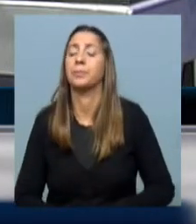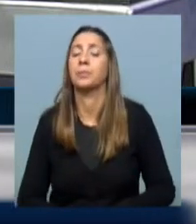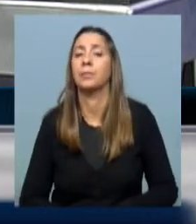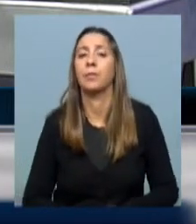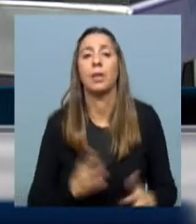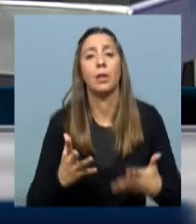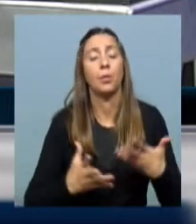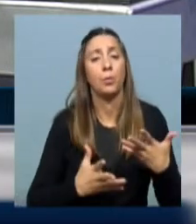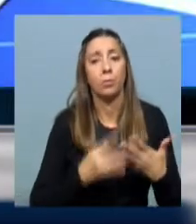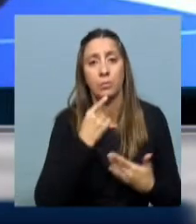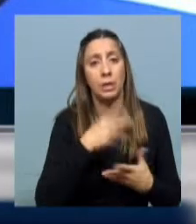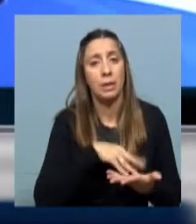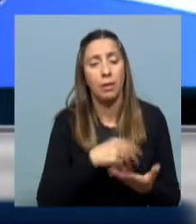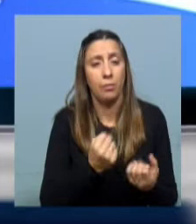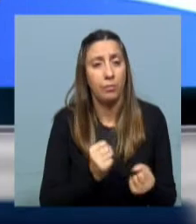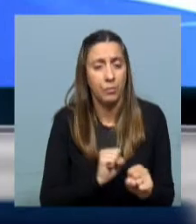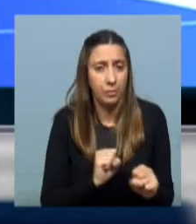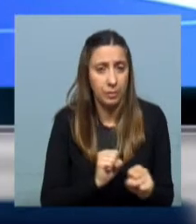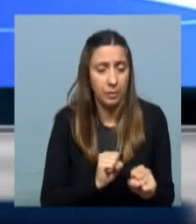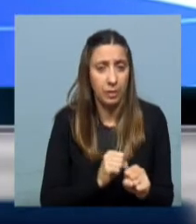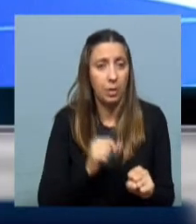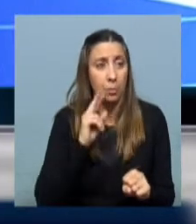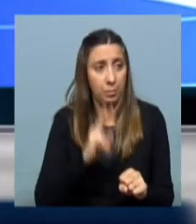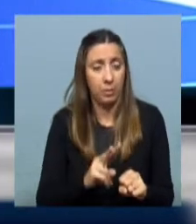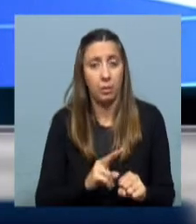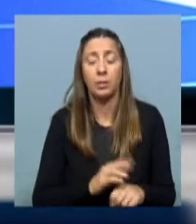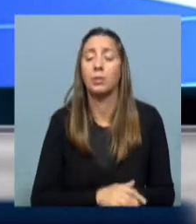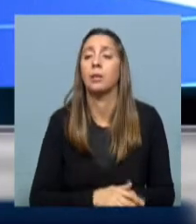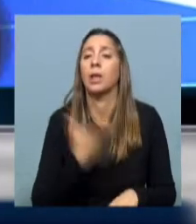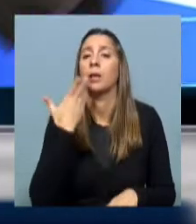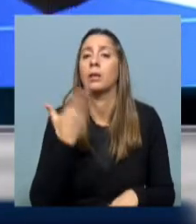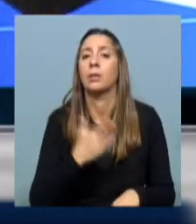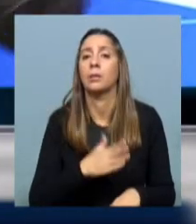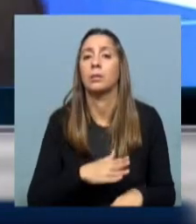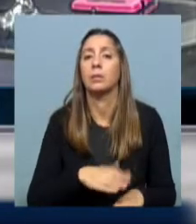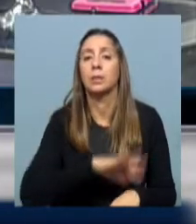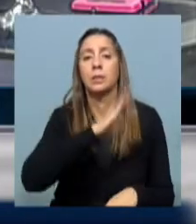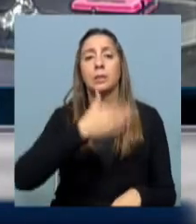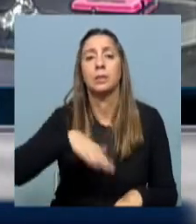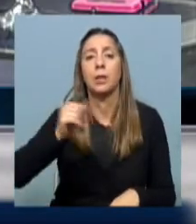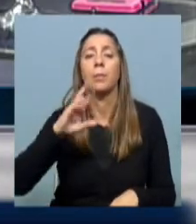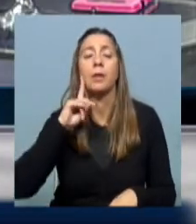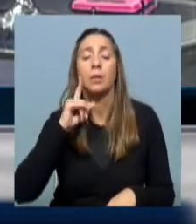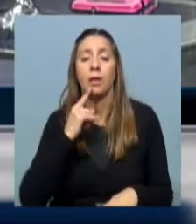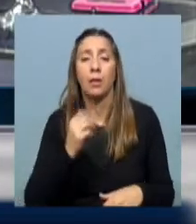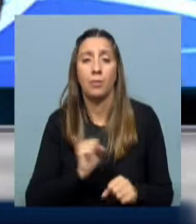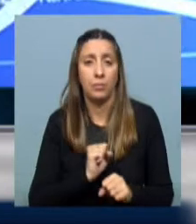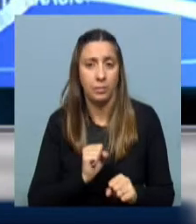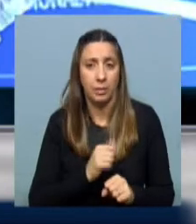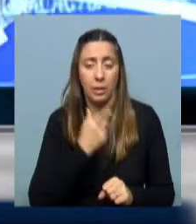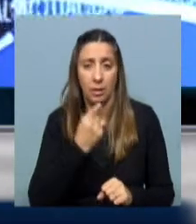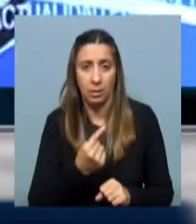eso. Cuando la tierra está fría, como veíamos hoy en medios de comunicación que hablaban en las Sierras Marianas, la tierra está fría, ¿y qué